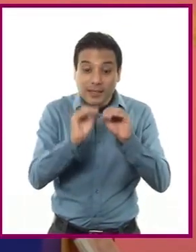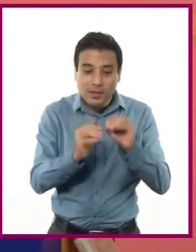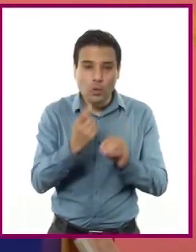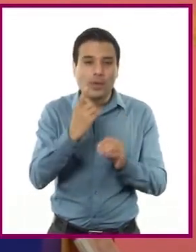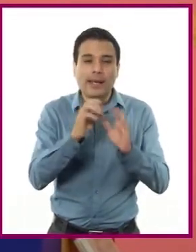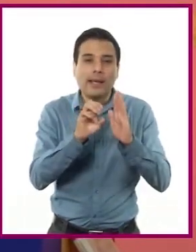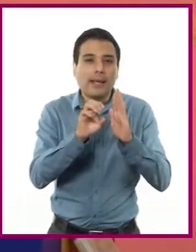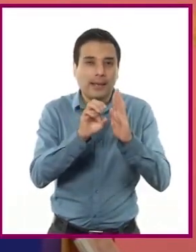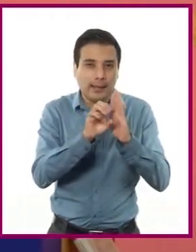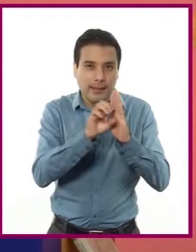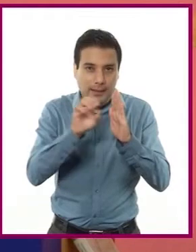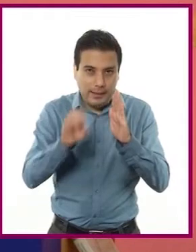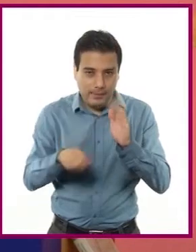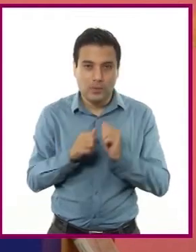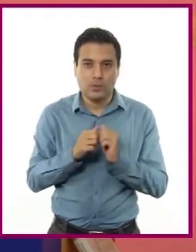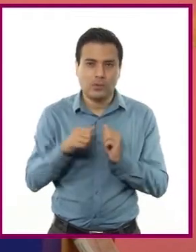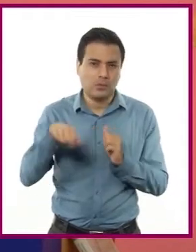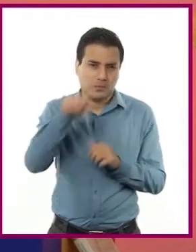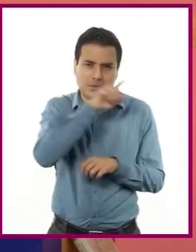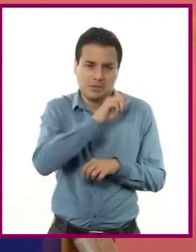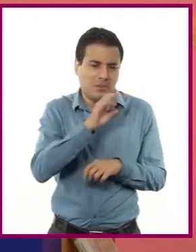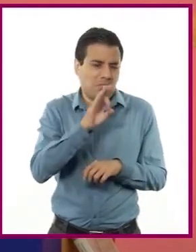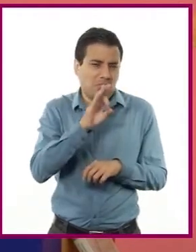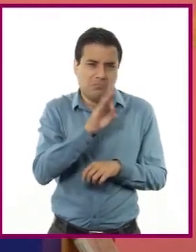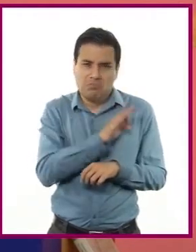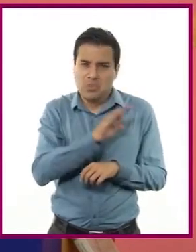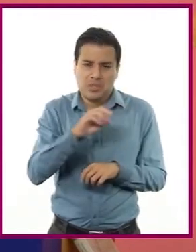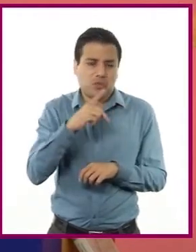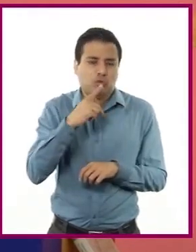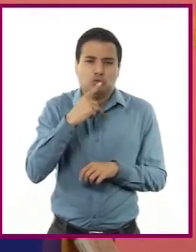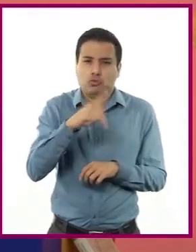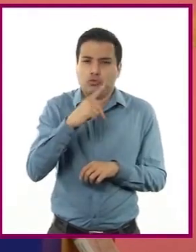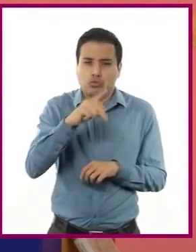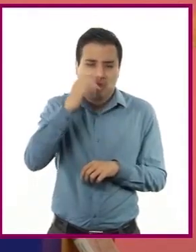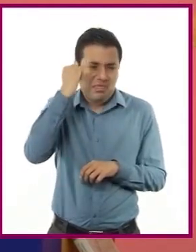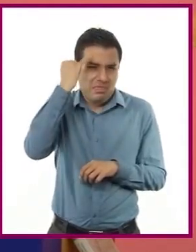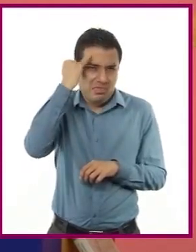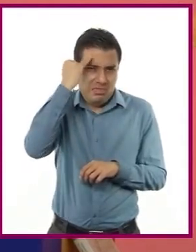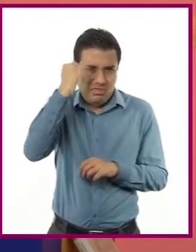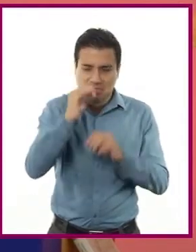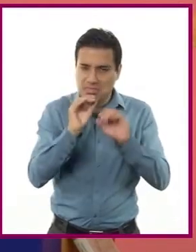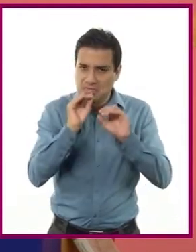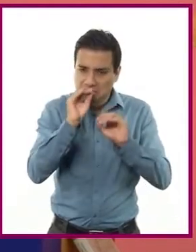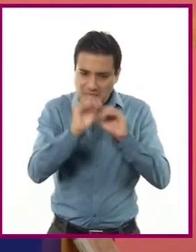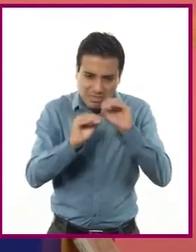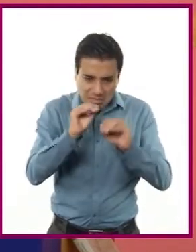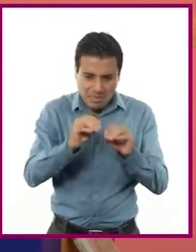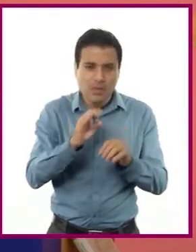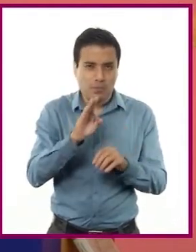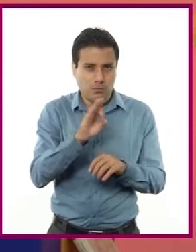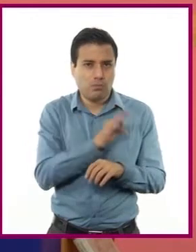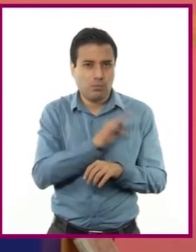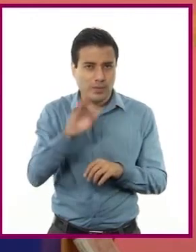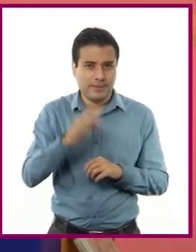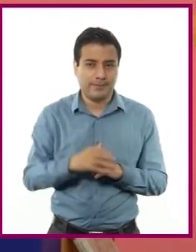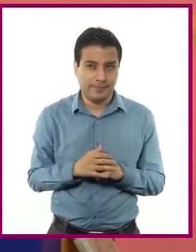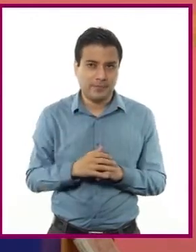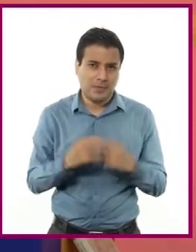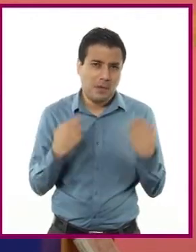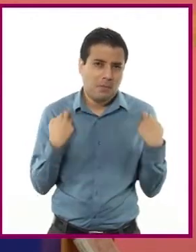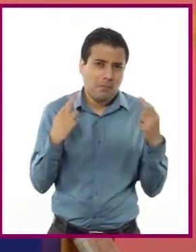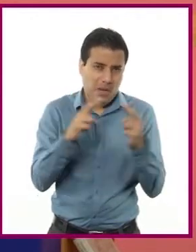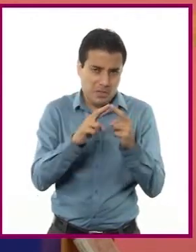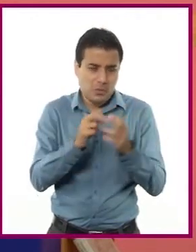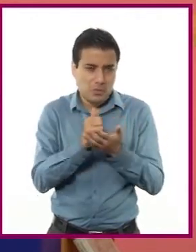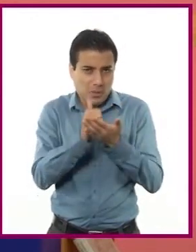pero ustedes pueden utilizar esta idea para realizar su glosario tomando en cuenta las indicaciones de su profesora o